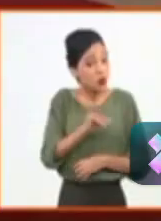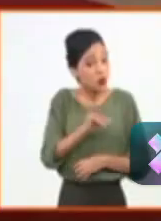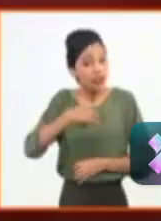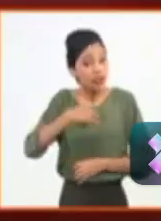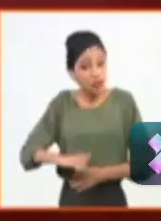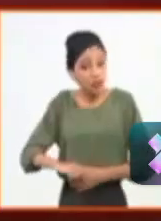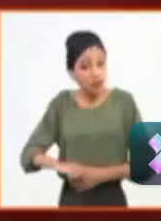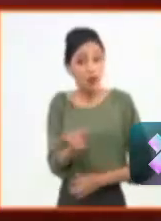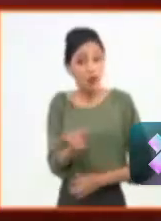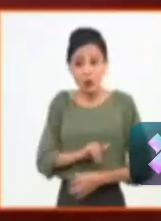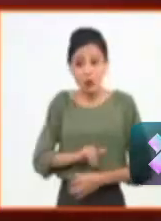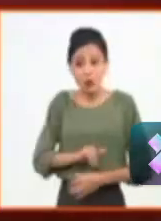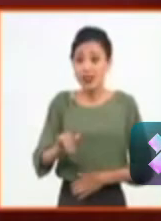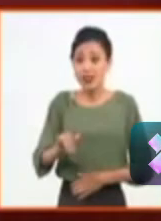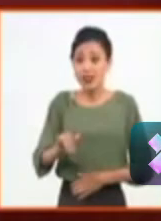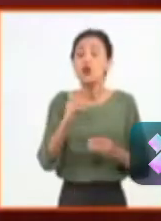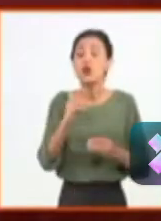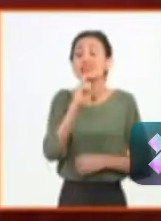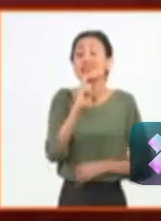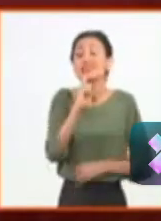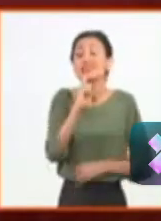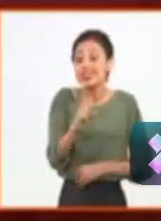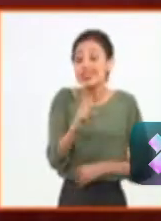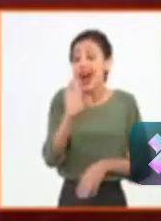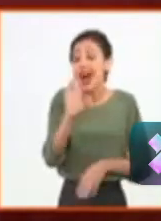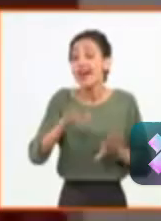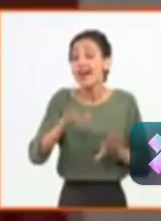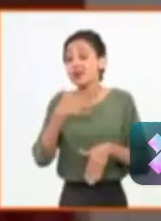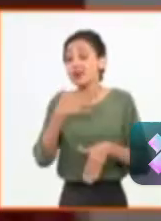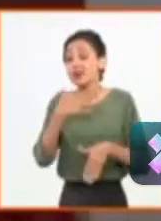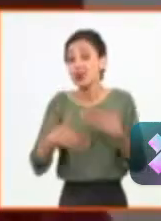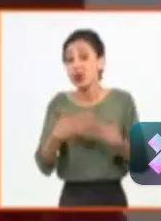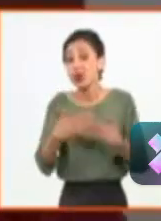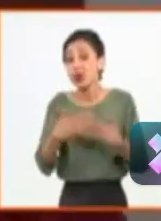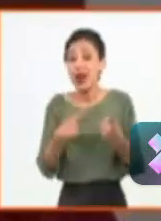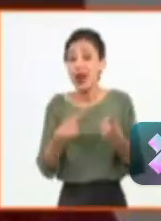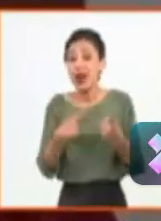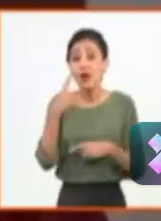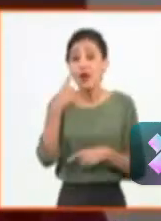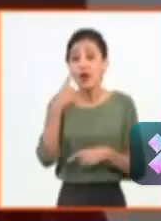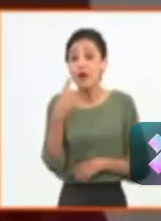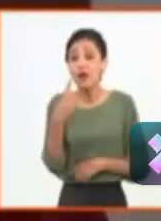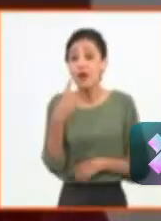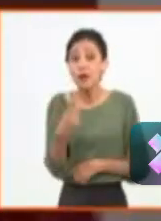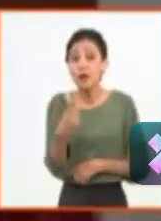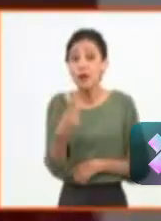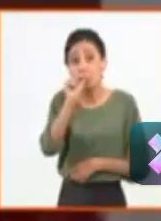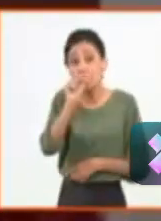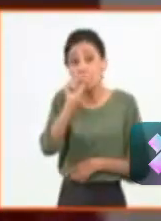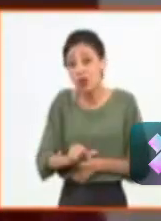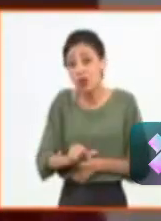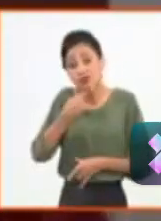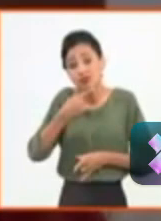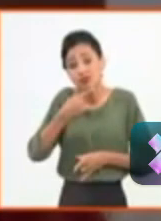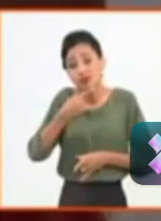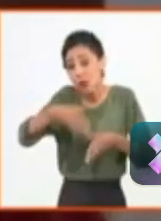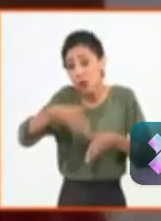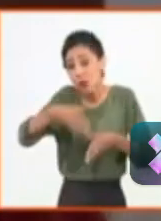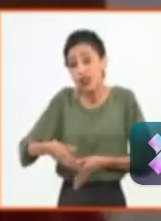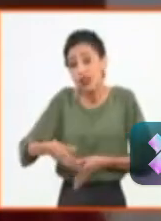Es difícil. Cuando tenemos un revés o cuando vemos que no es posible lograrlo,